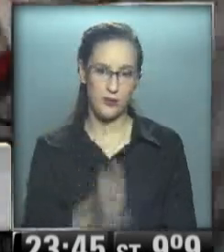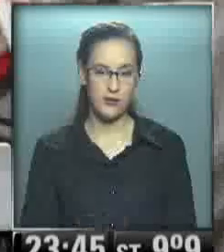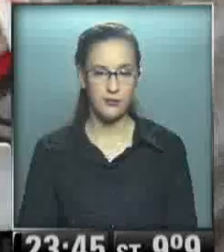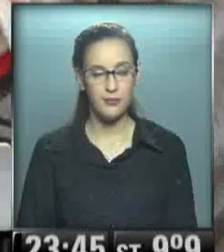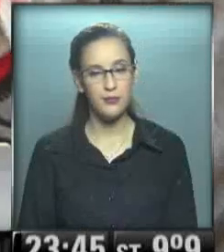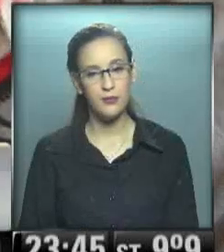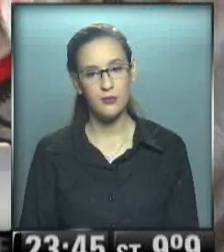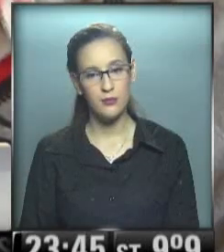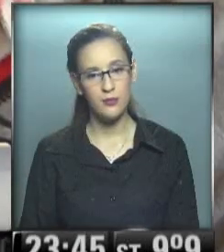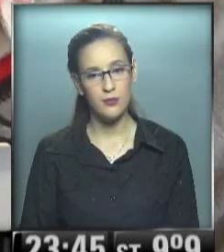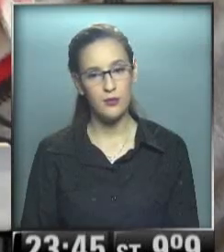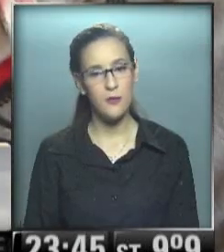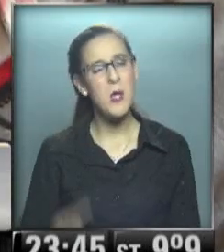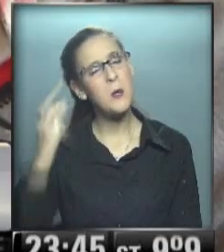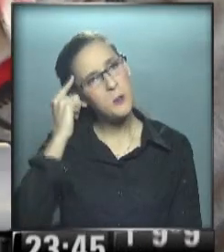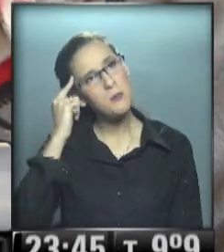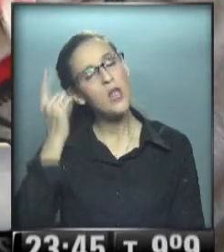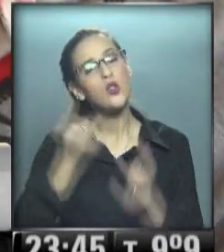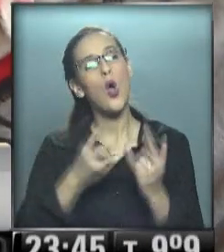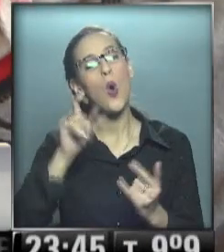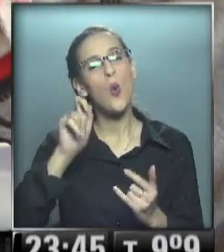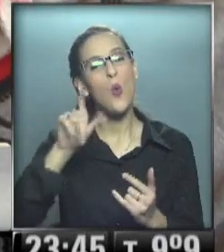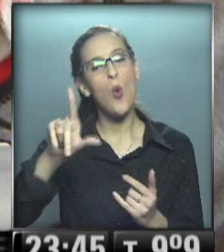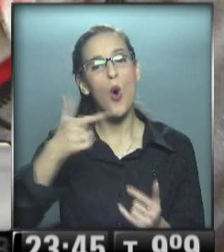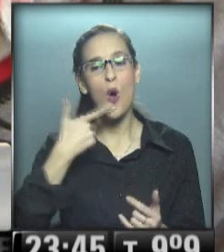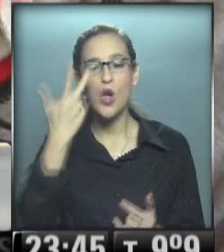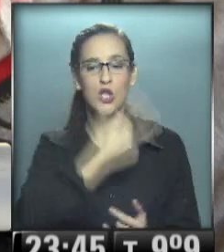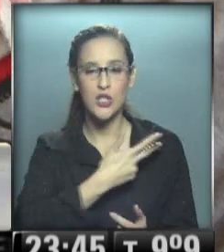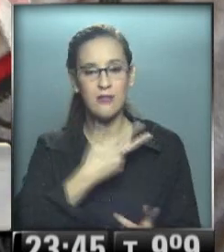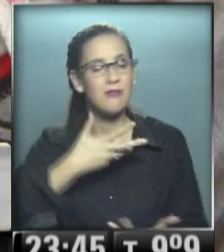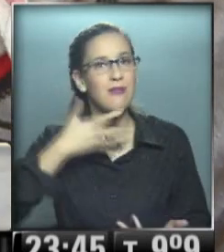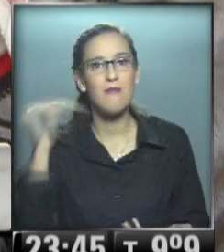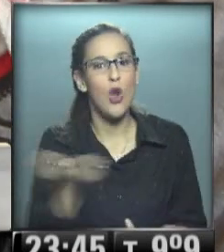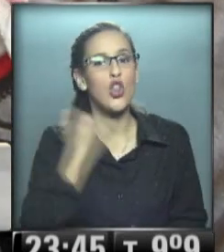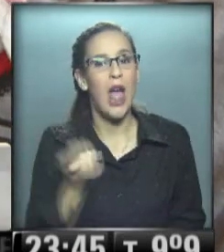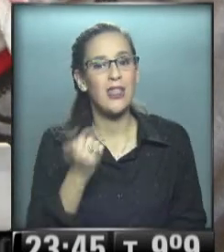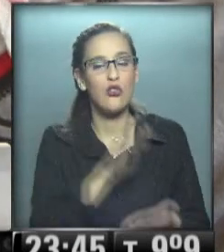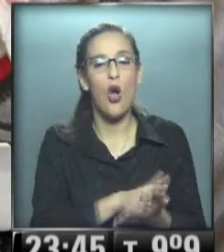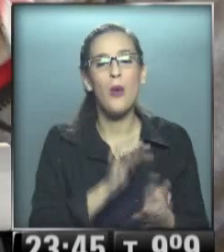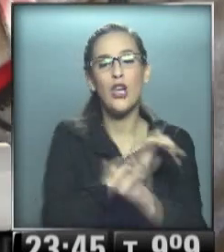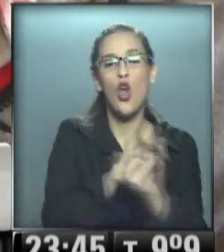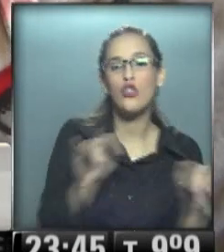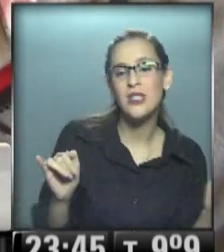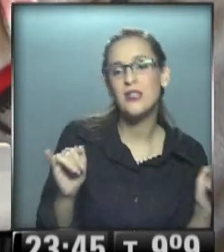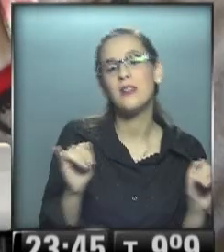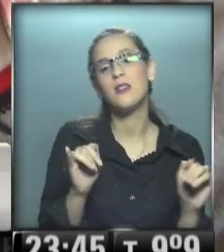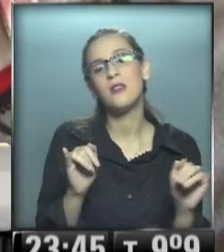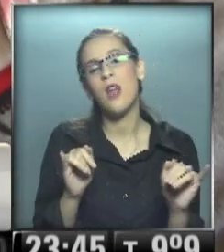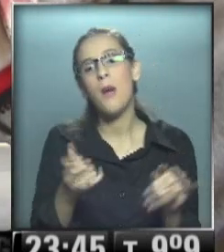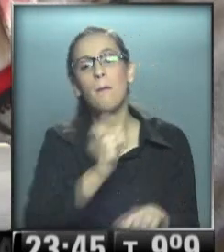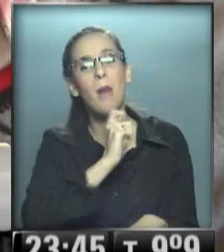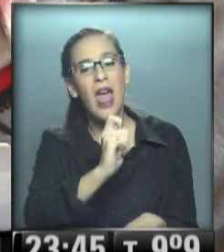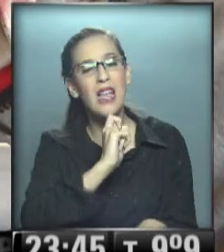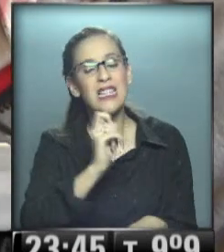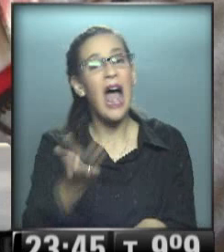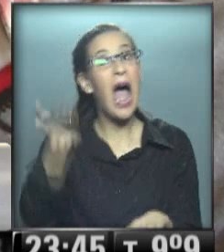Yo creo que el ejemplo de Walsh en la generación de la agencia clandestina de noticias y en otros instrumentos de prensa durante los